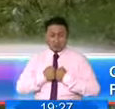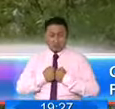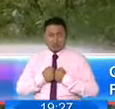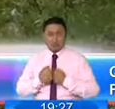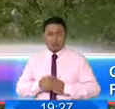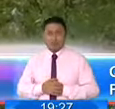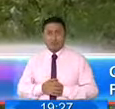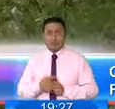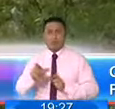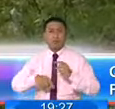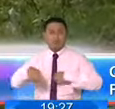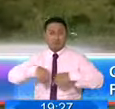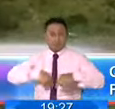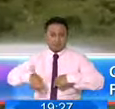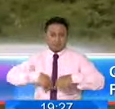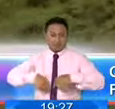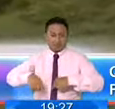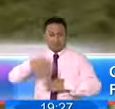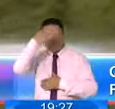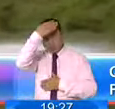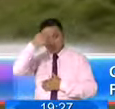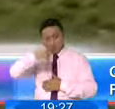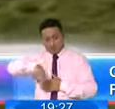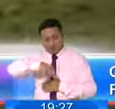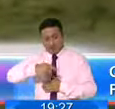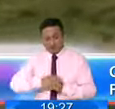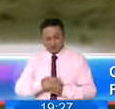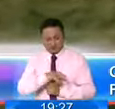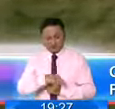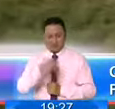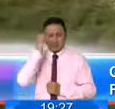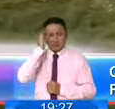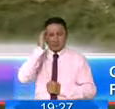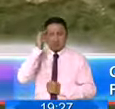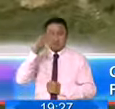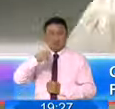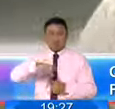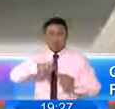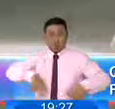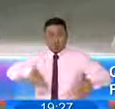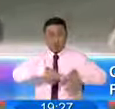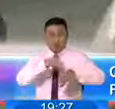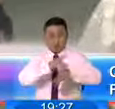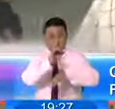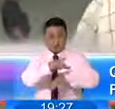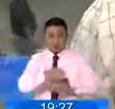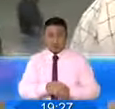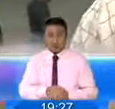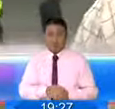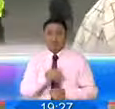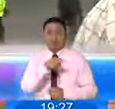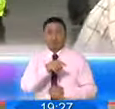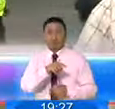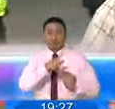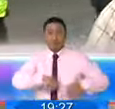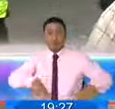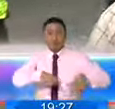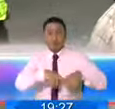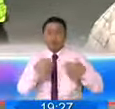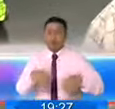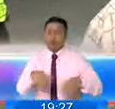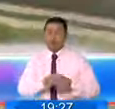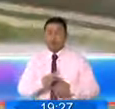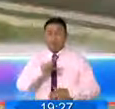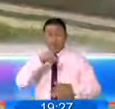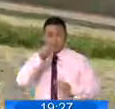Quienes transitan y viven en el sector de La Marín expresaron su preocupación por el espacio abandonado. Este es un lugar, un foco de la droga